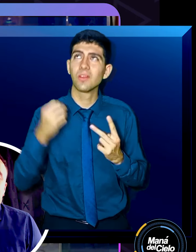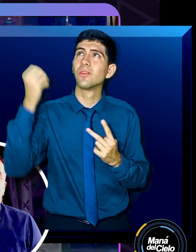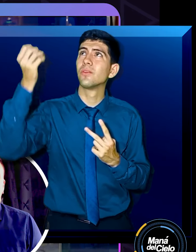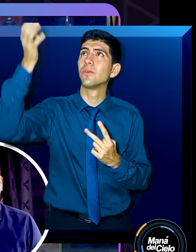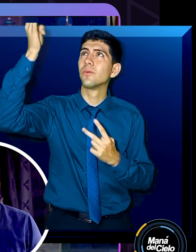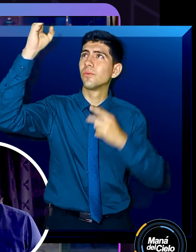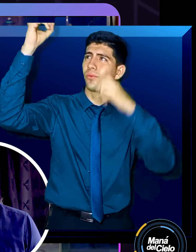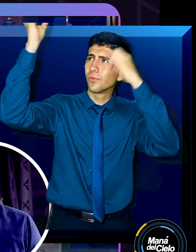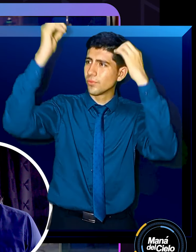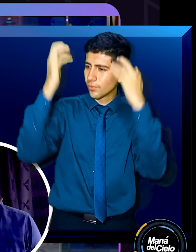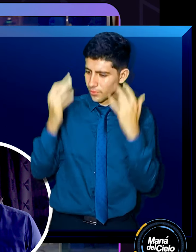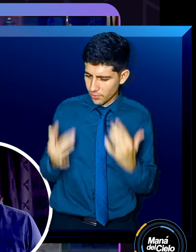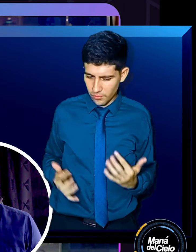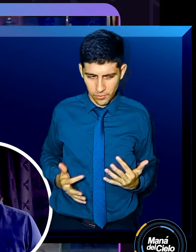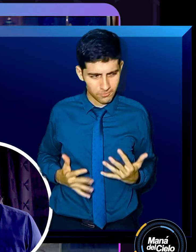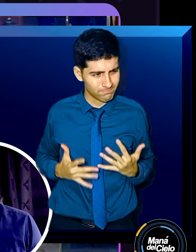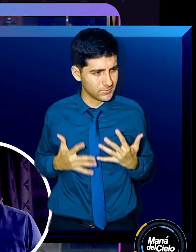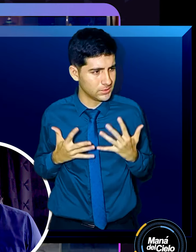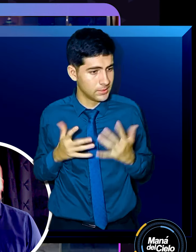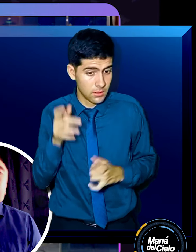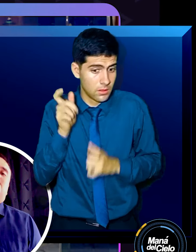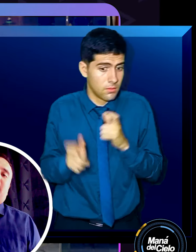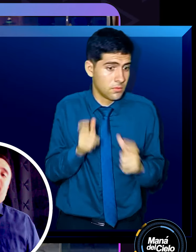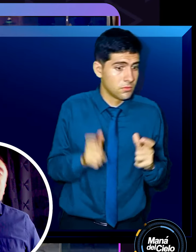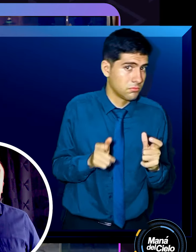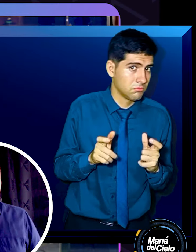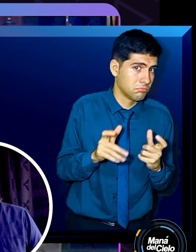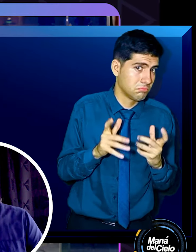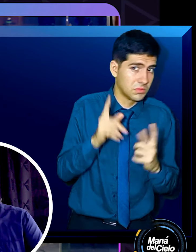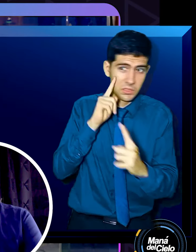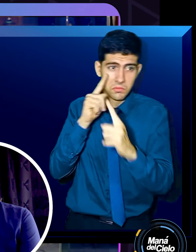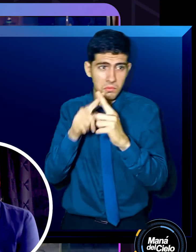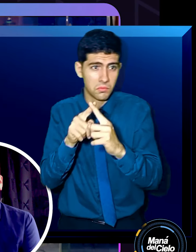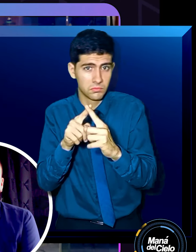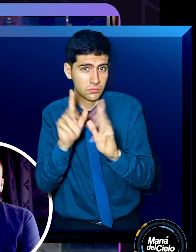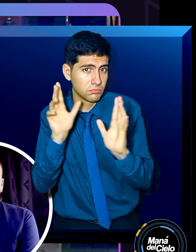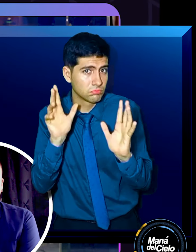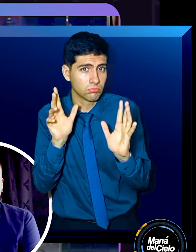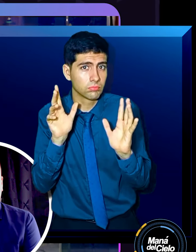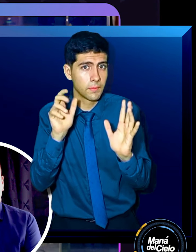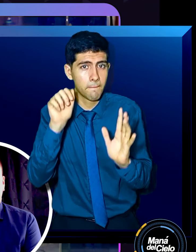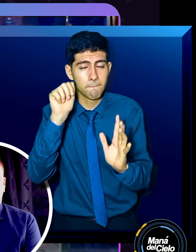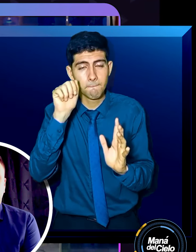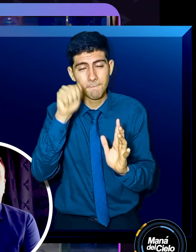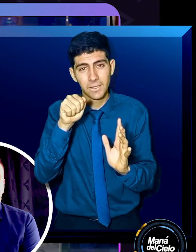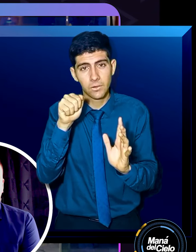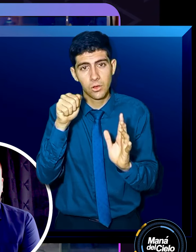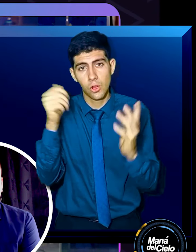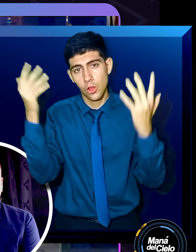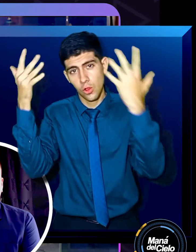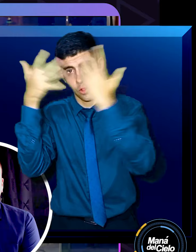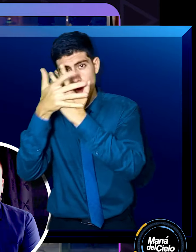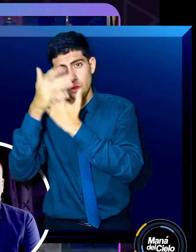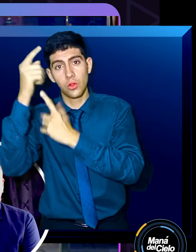La gente tiene aspiraciones personales que confunden con las metas de Dios.